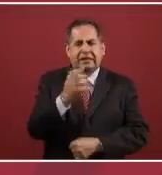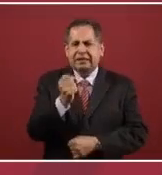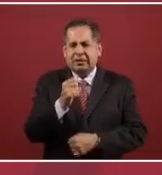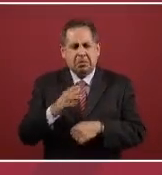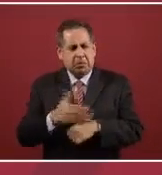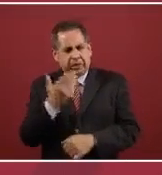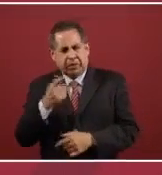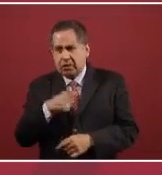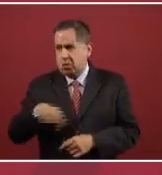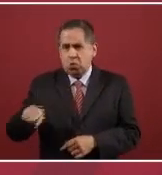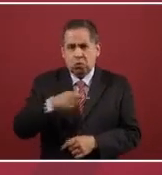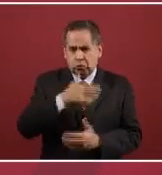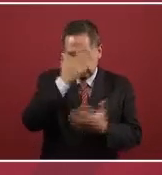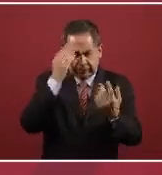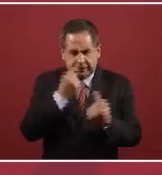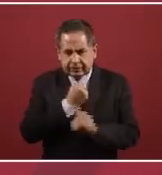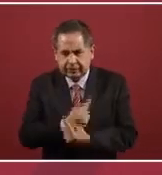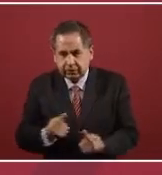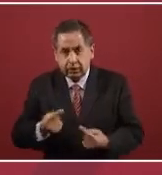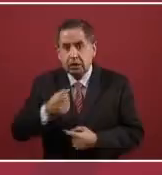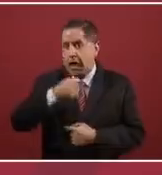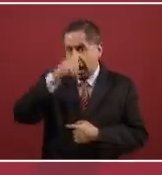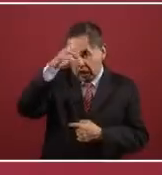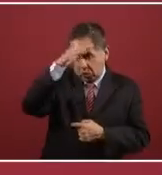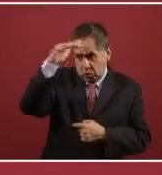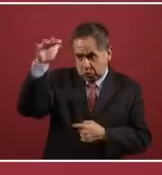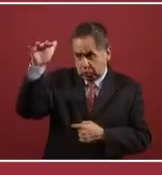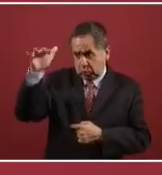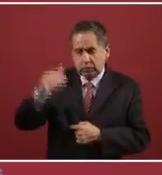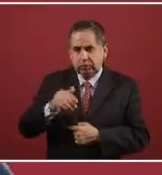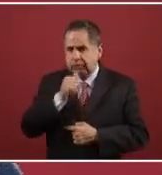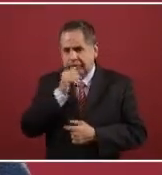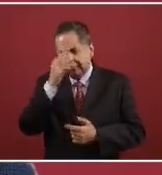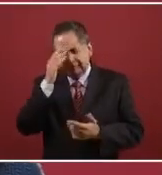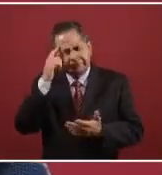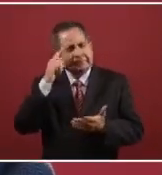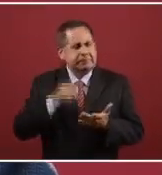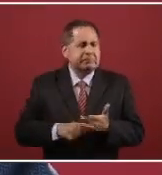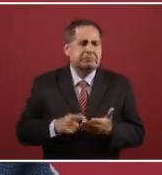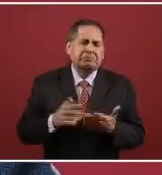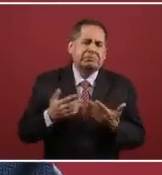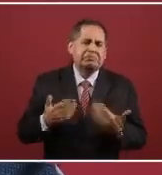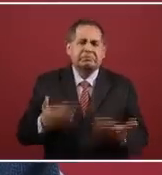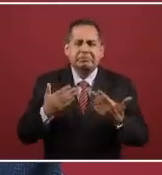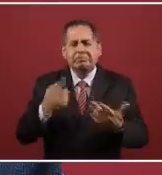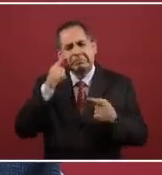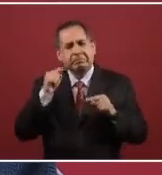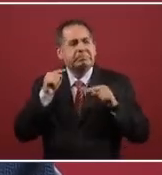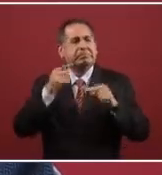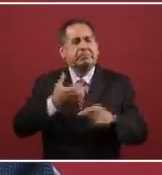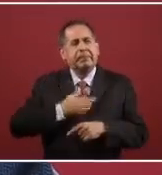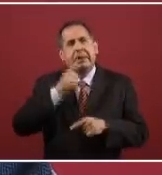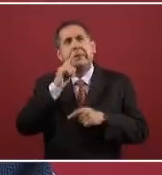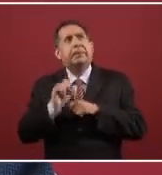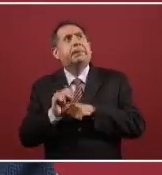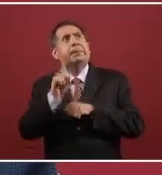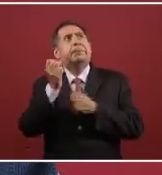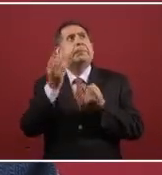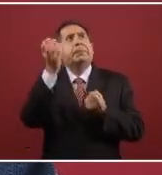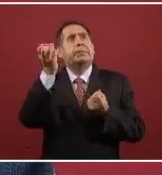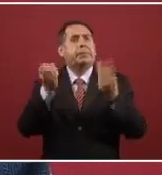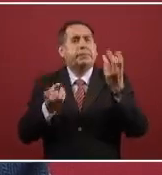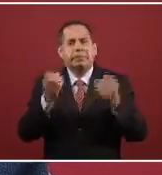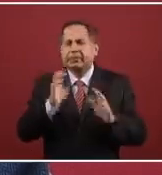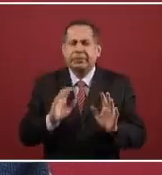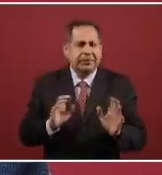Algunos niños o incluso adultos pues creen que nada más va a ser para ir al Zócalo a ver pirotecnia. Lo que estamos